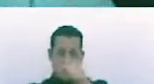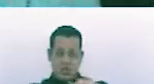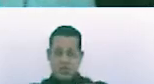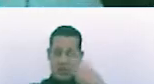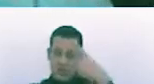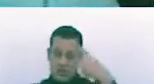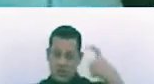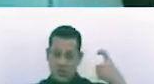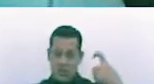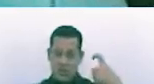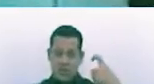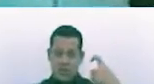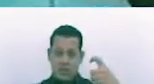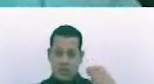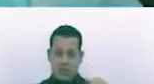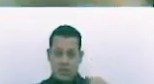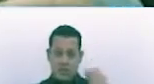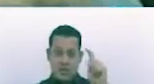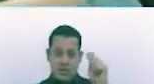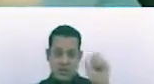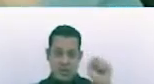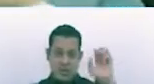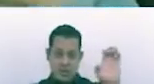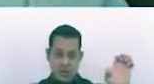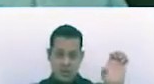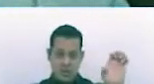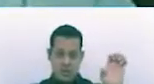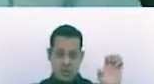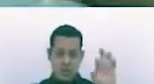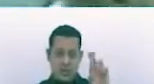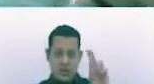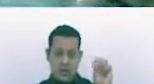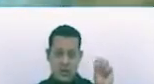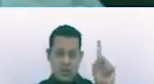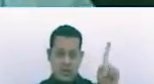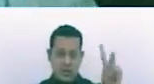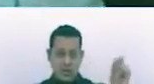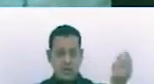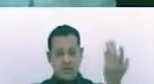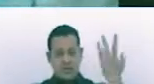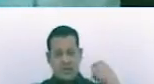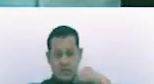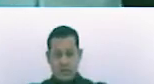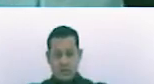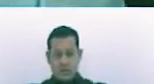me recuerdo que en la campaña que sacó el Tribunal Supremo Electoral y el RNPN en el pasado,